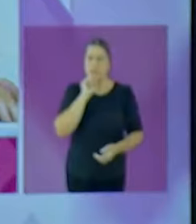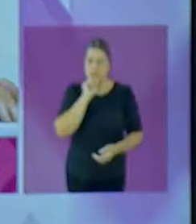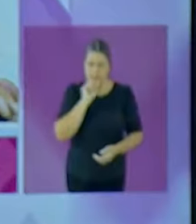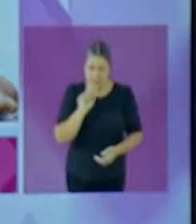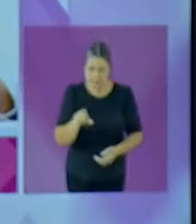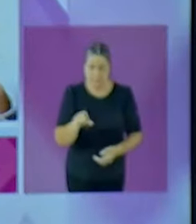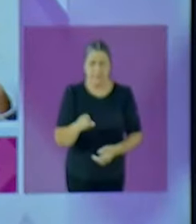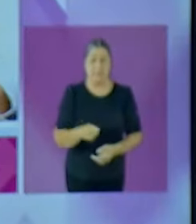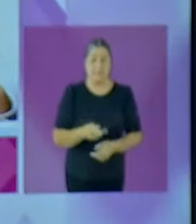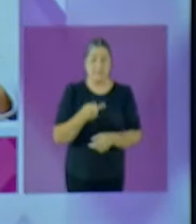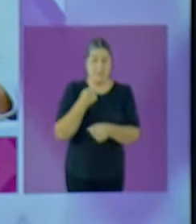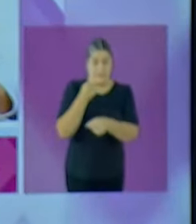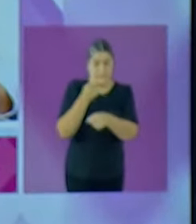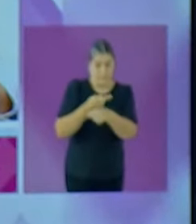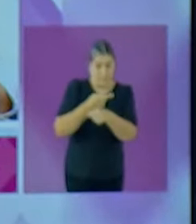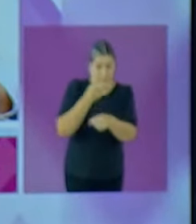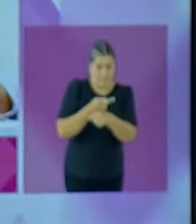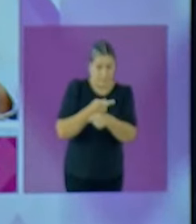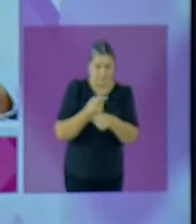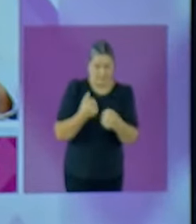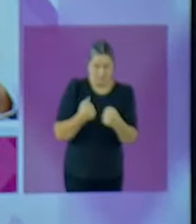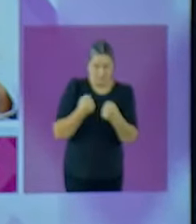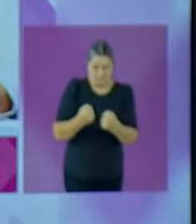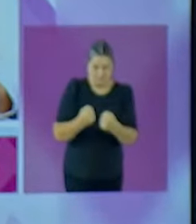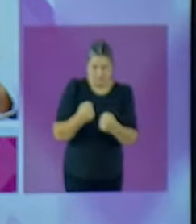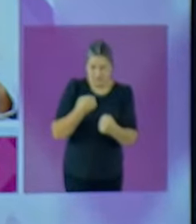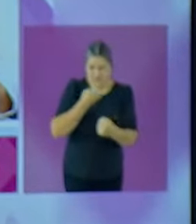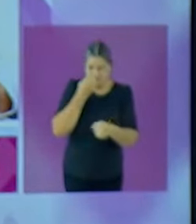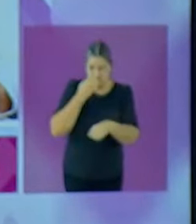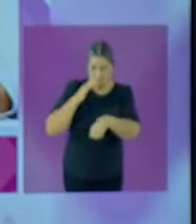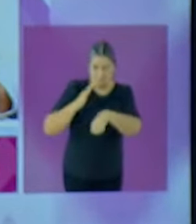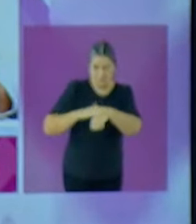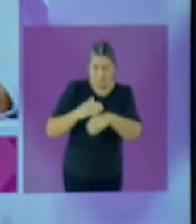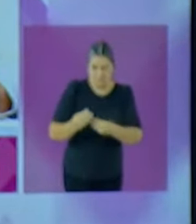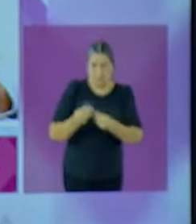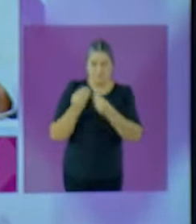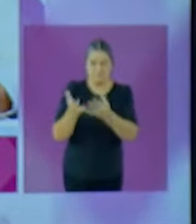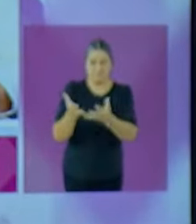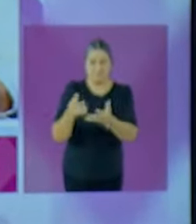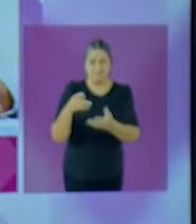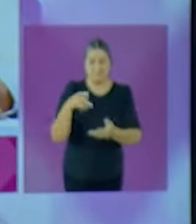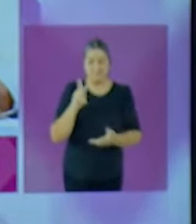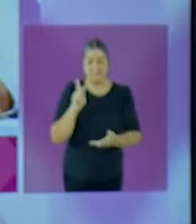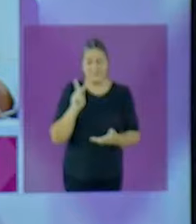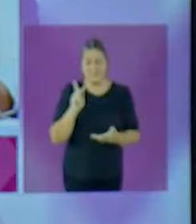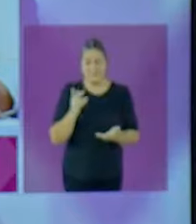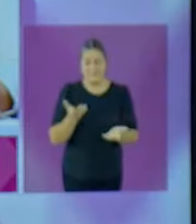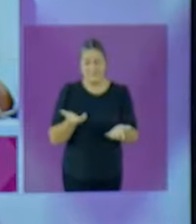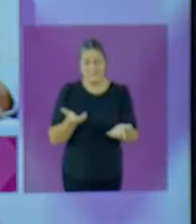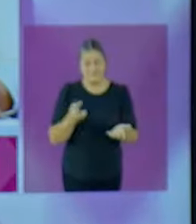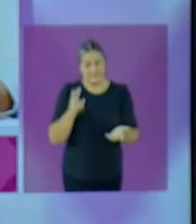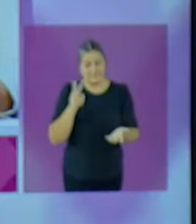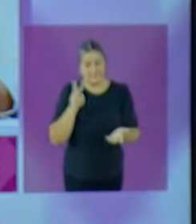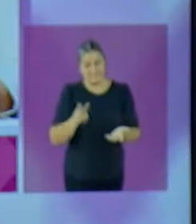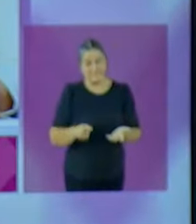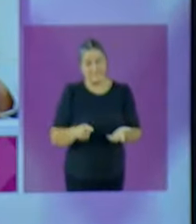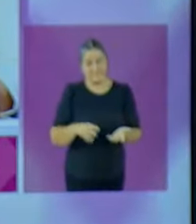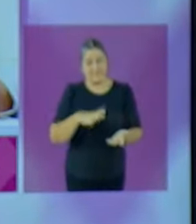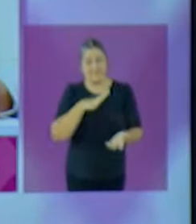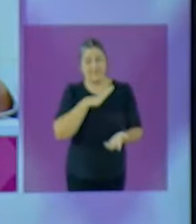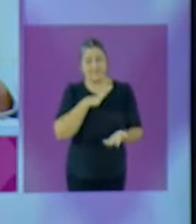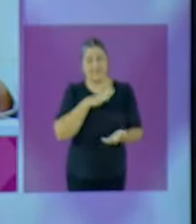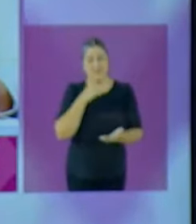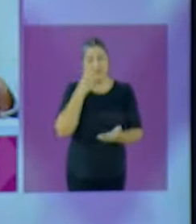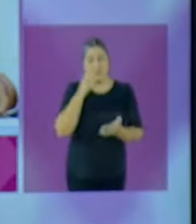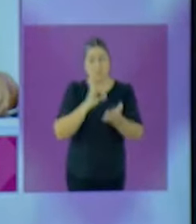supo quién era el jefe de gobierno de la Ciudad de México mientras ella gobernó en Miguel Hidalgo. Tampoco supo la diferencia entre un acta de